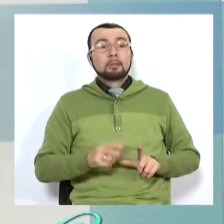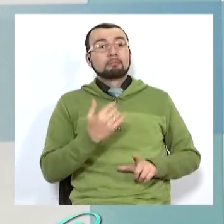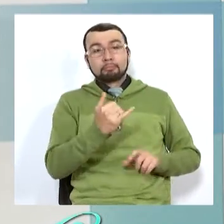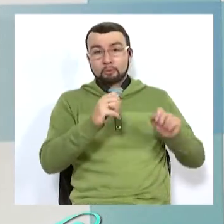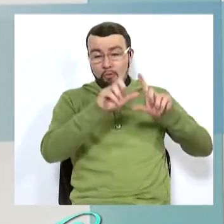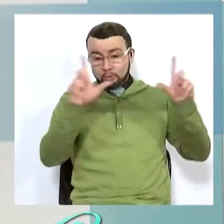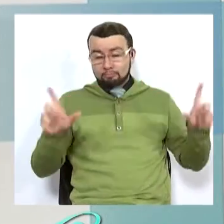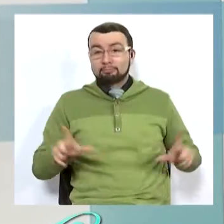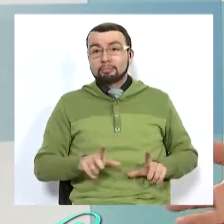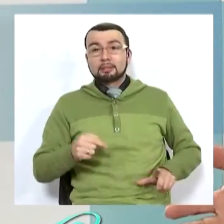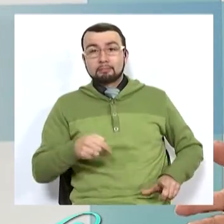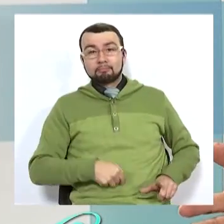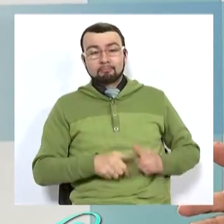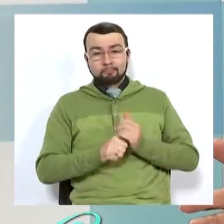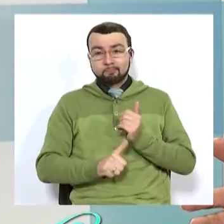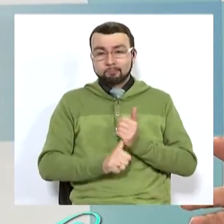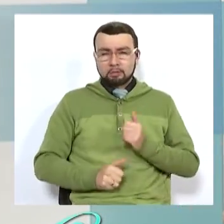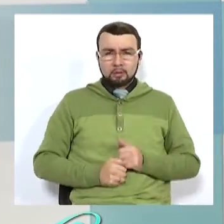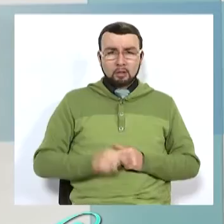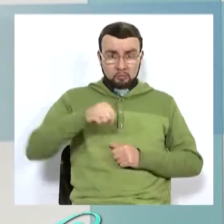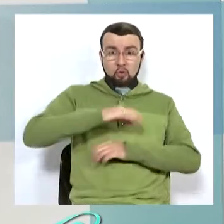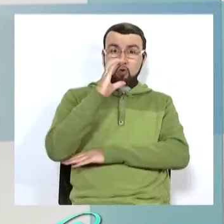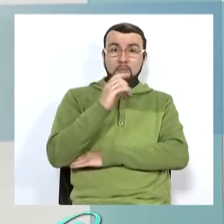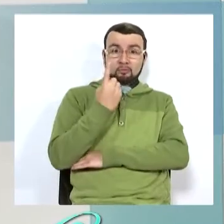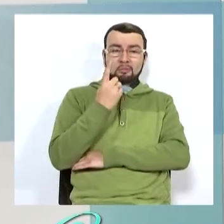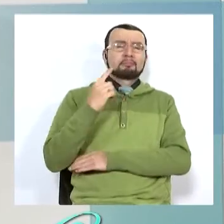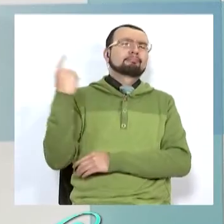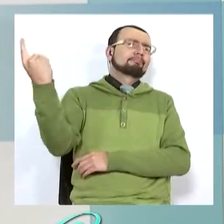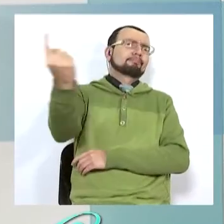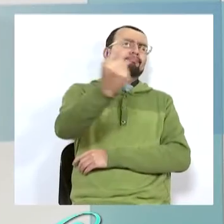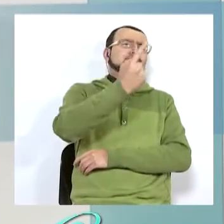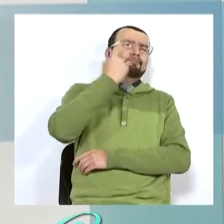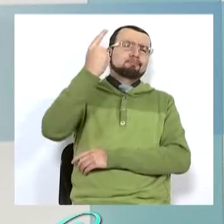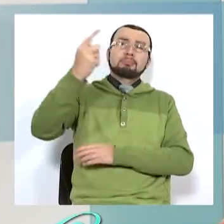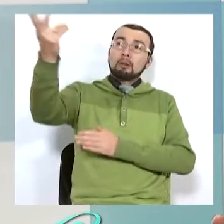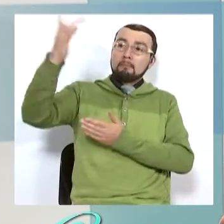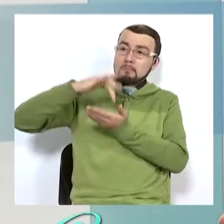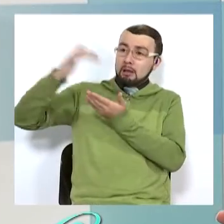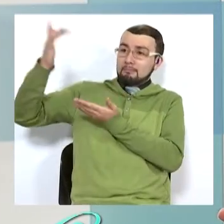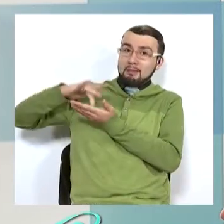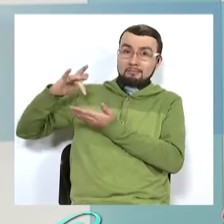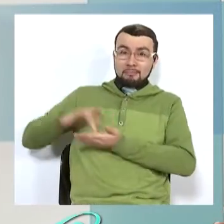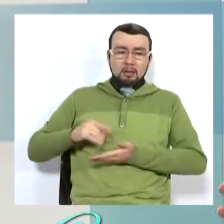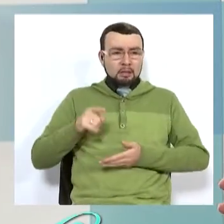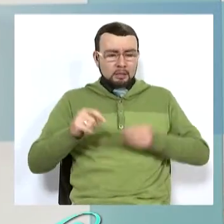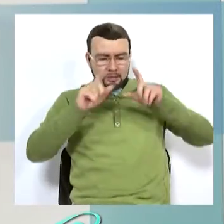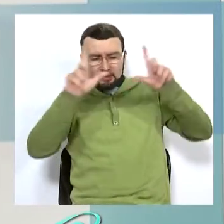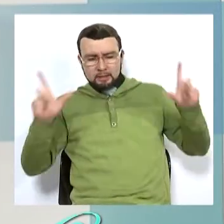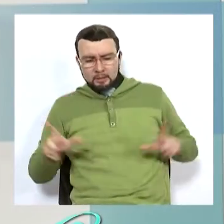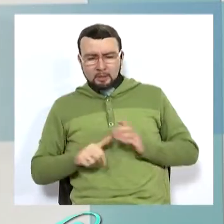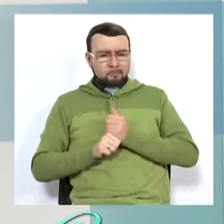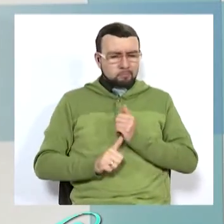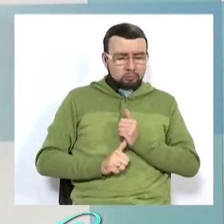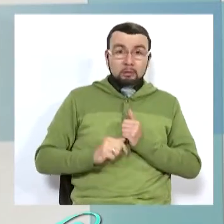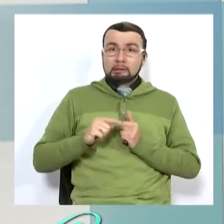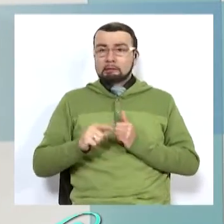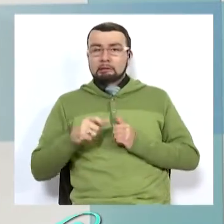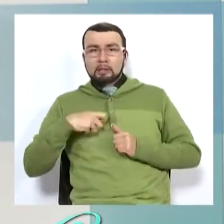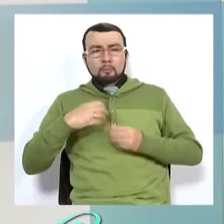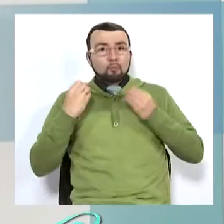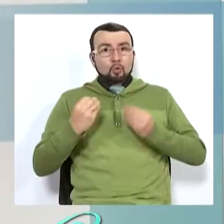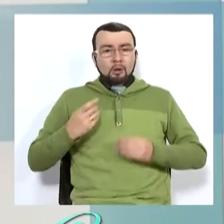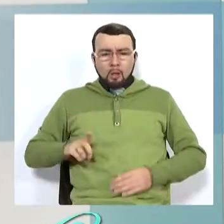Colombia, nos llegan personas de otras partes del mundo, coprológico, y tienen un zoológico. Y esto